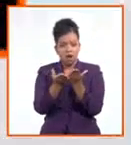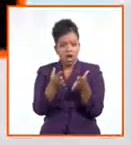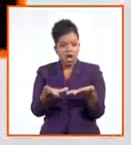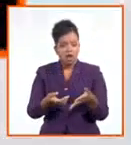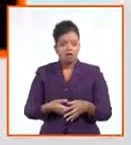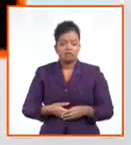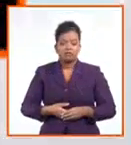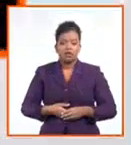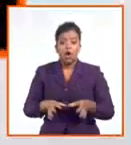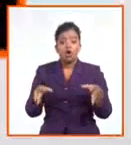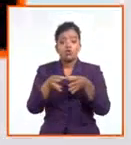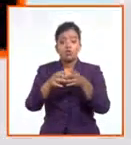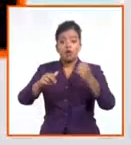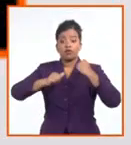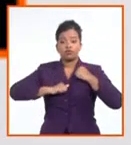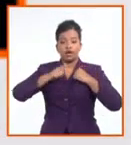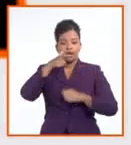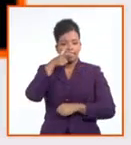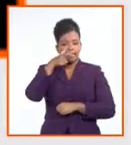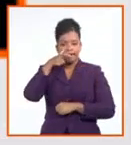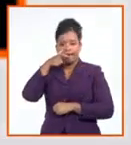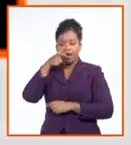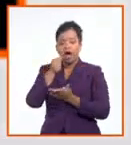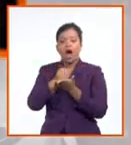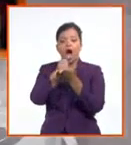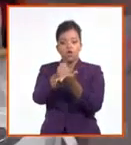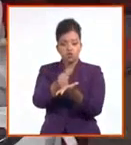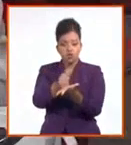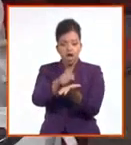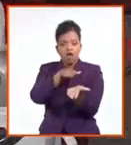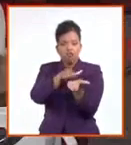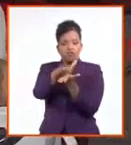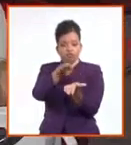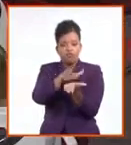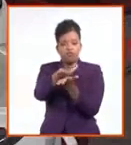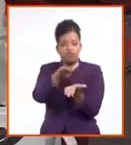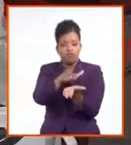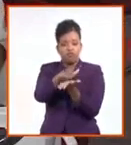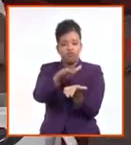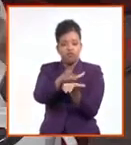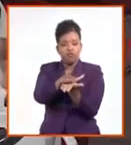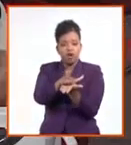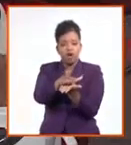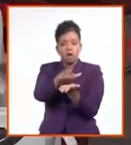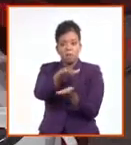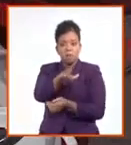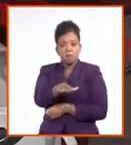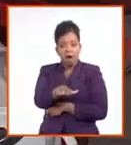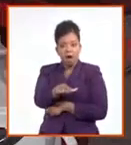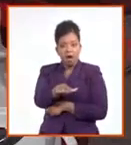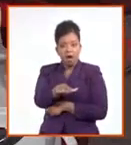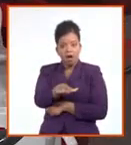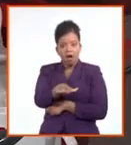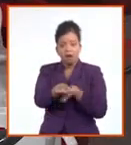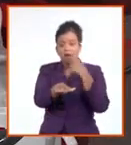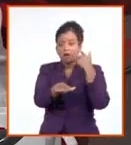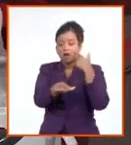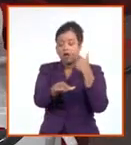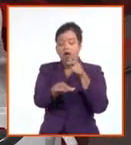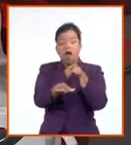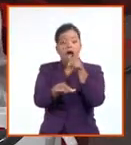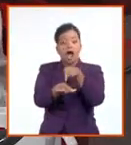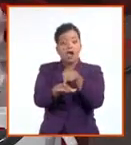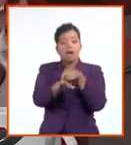tropas guardafronteras asistió una lancha rápida que quedó abandonada a la deriva con 28 personas a